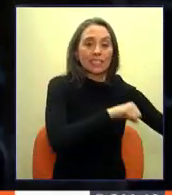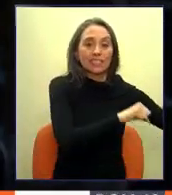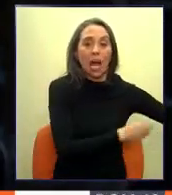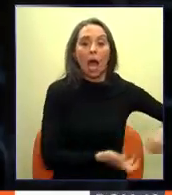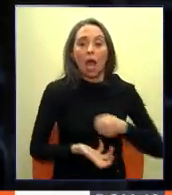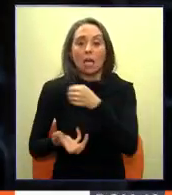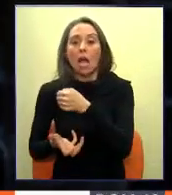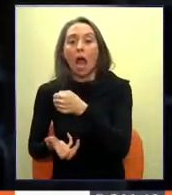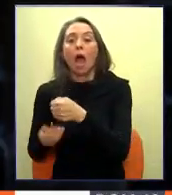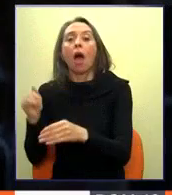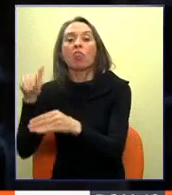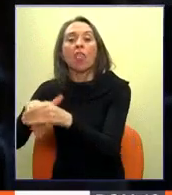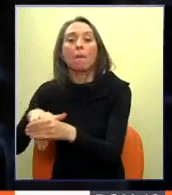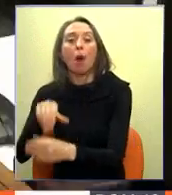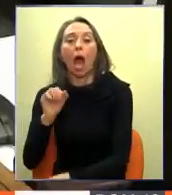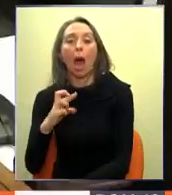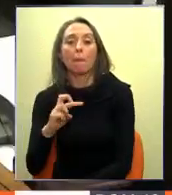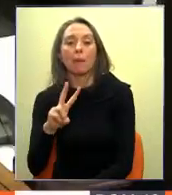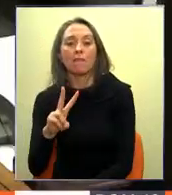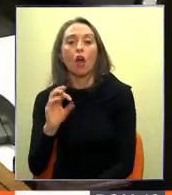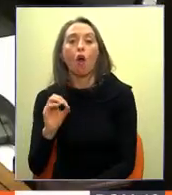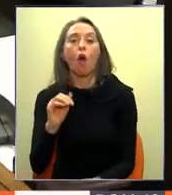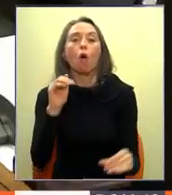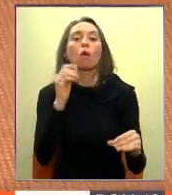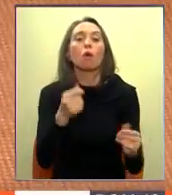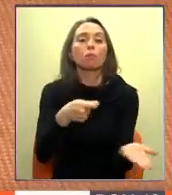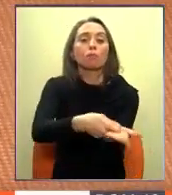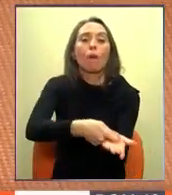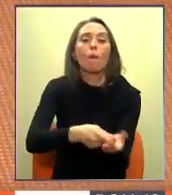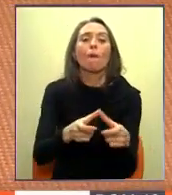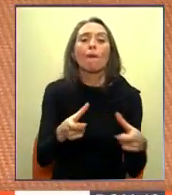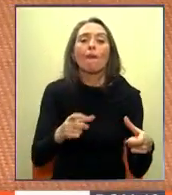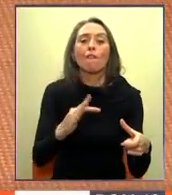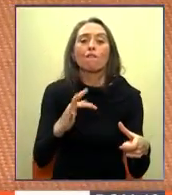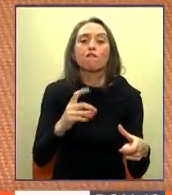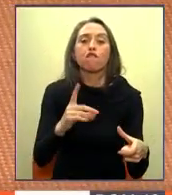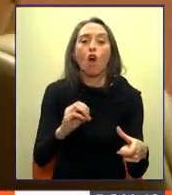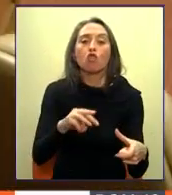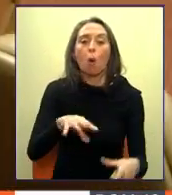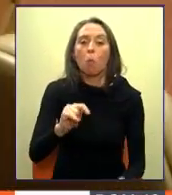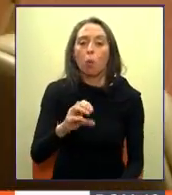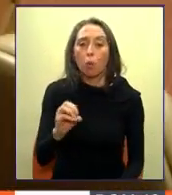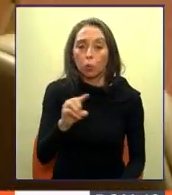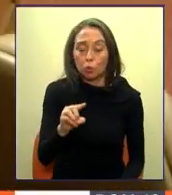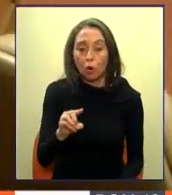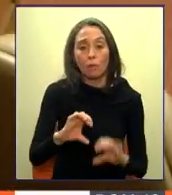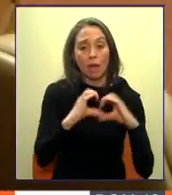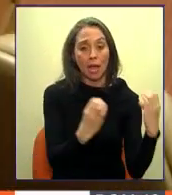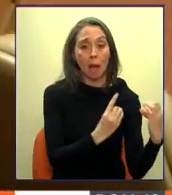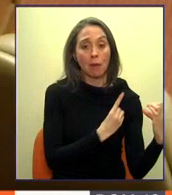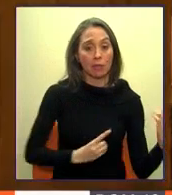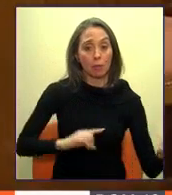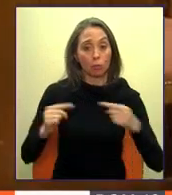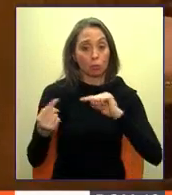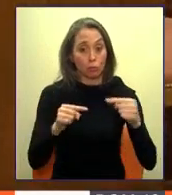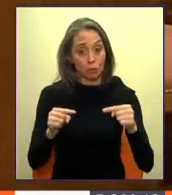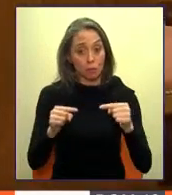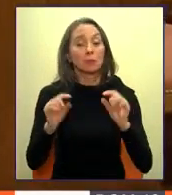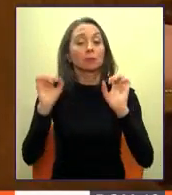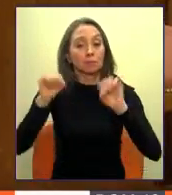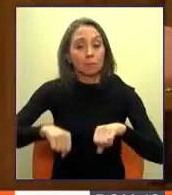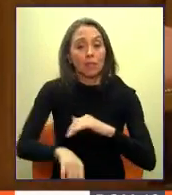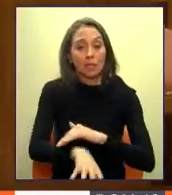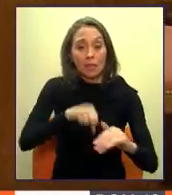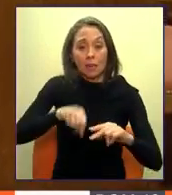o a un fondo mutuo un debate que también se abrió en la oposición luego que la cámara de diputados aprobara el retiro de fondos